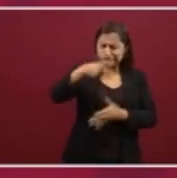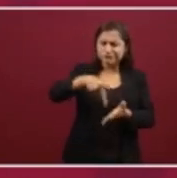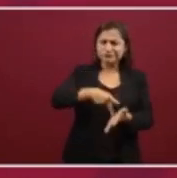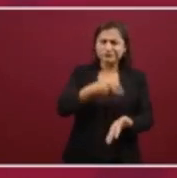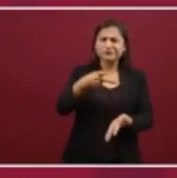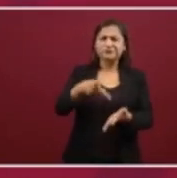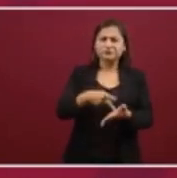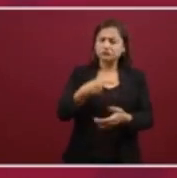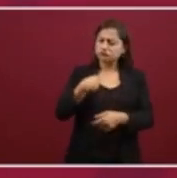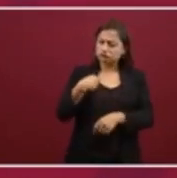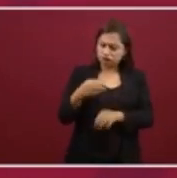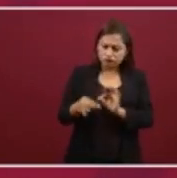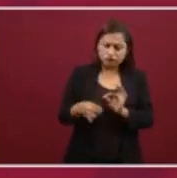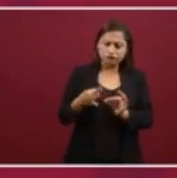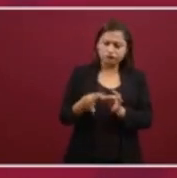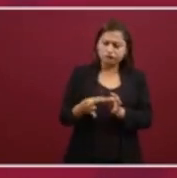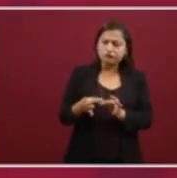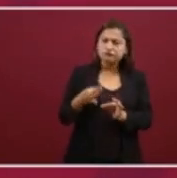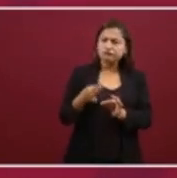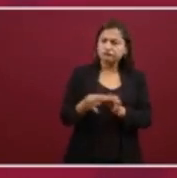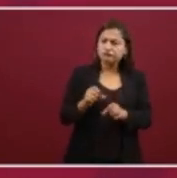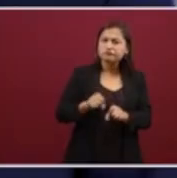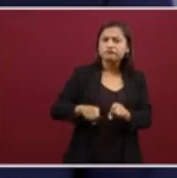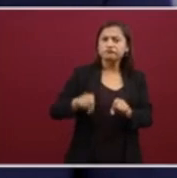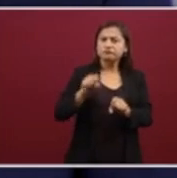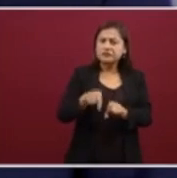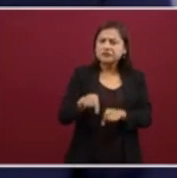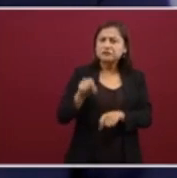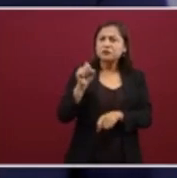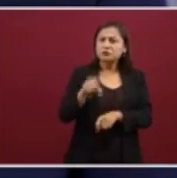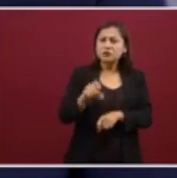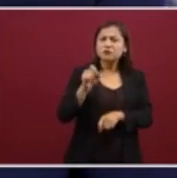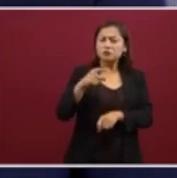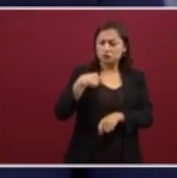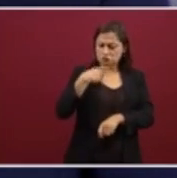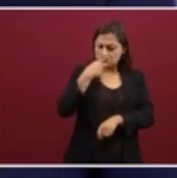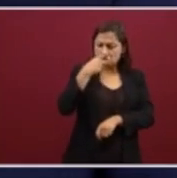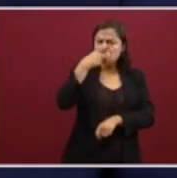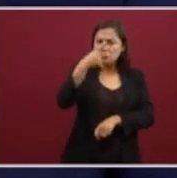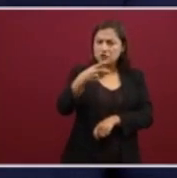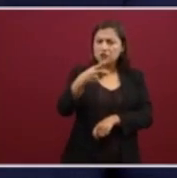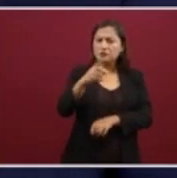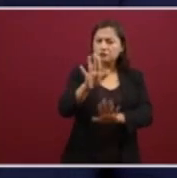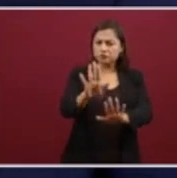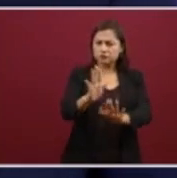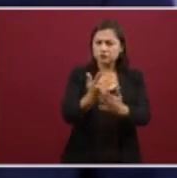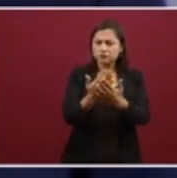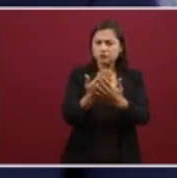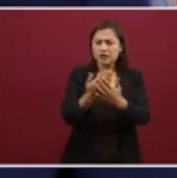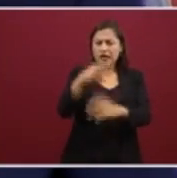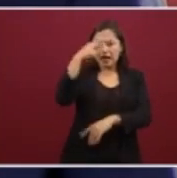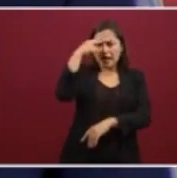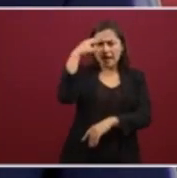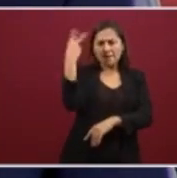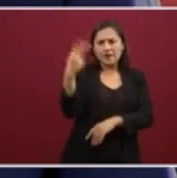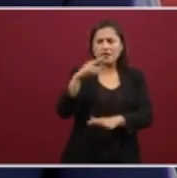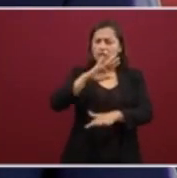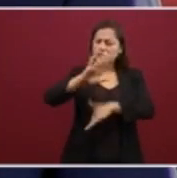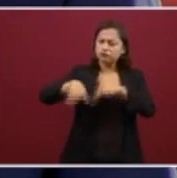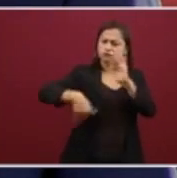soy perseverante de que México se va a convertir en una potencia con dimensión